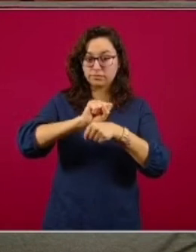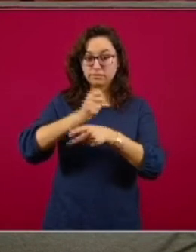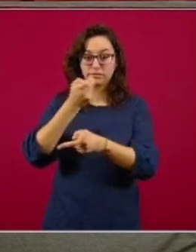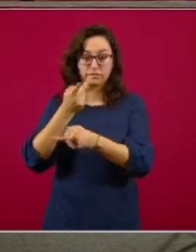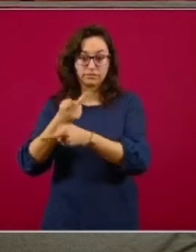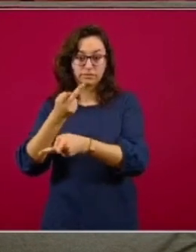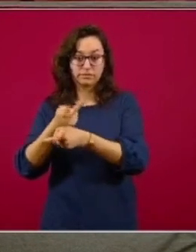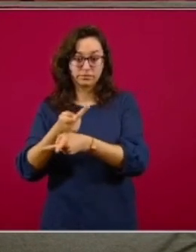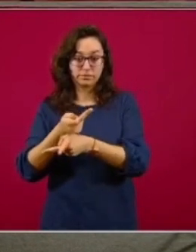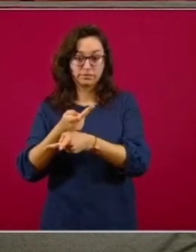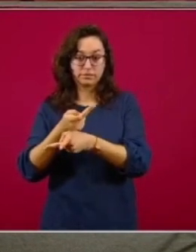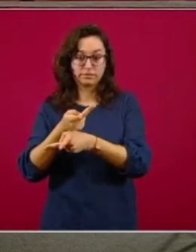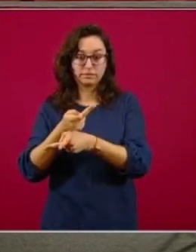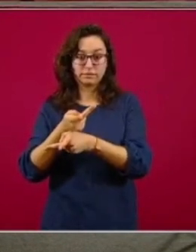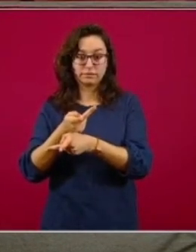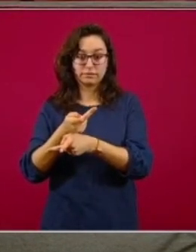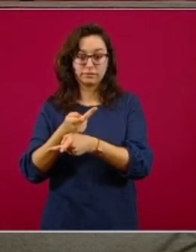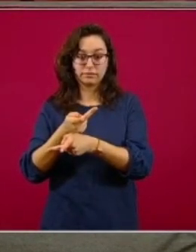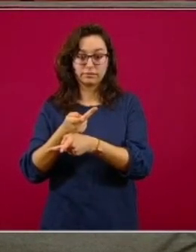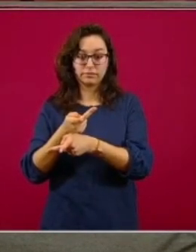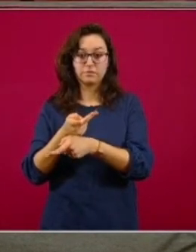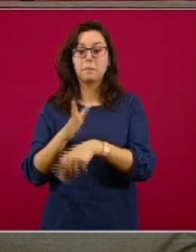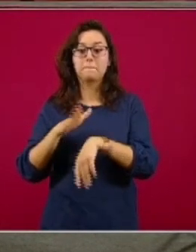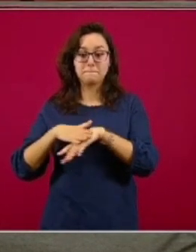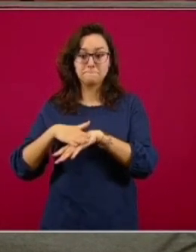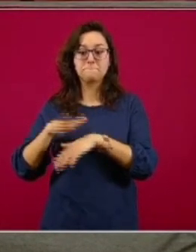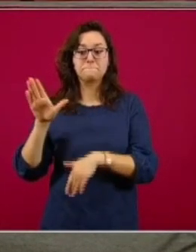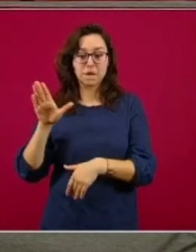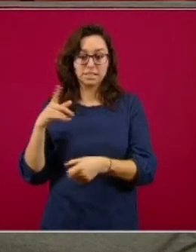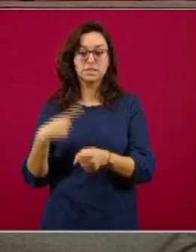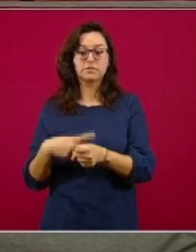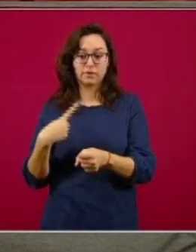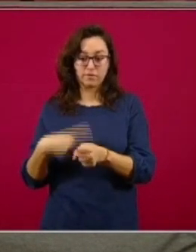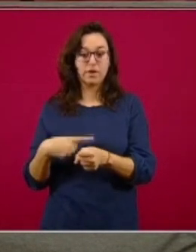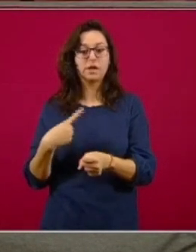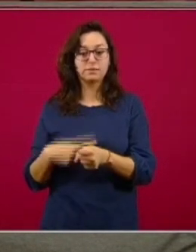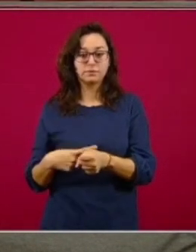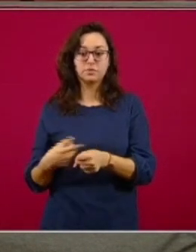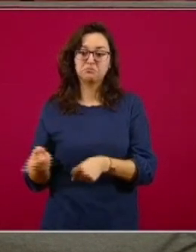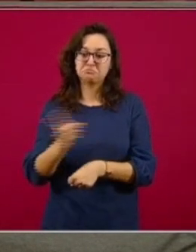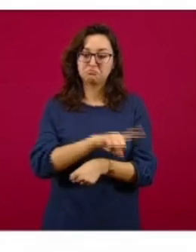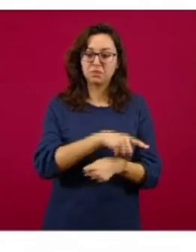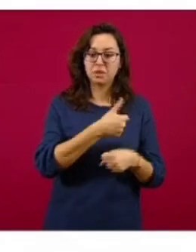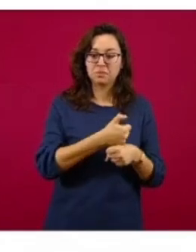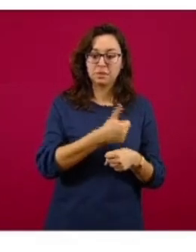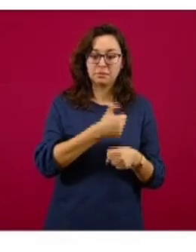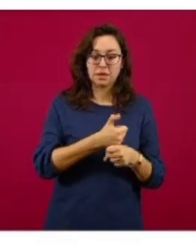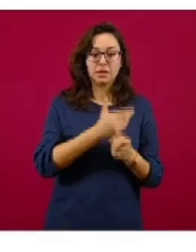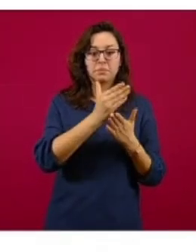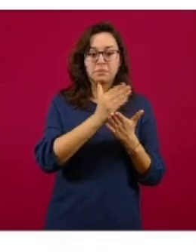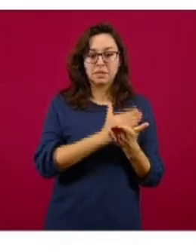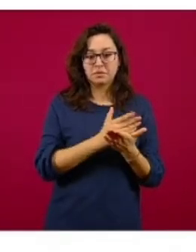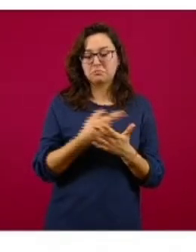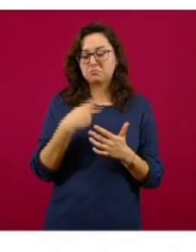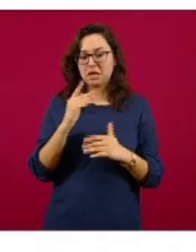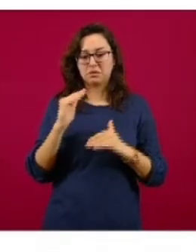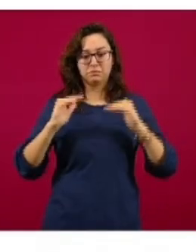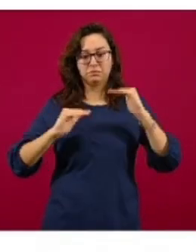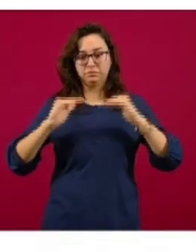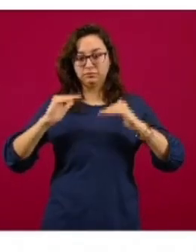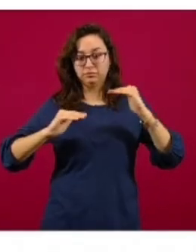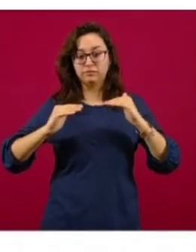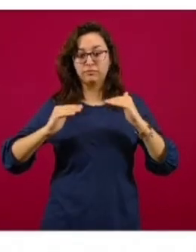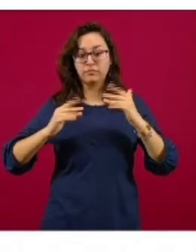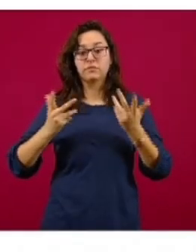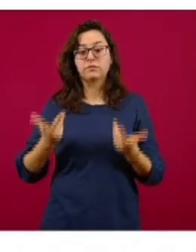preparatoria, tuvieron prevalencias un poquito más altas que las de primaria, pero realmente la diferencia mayor